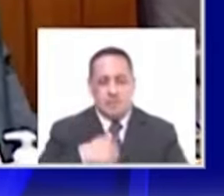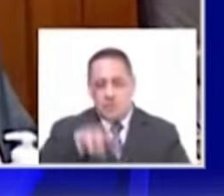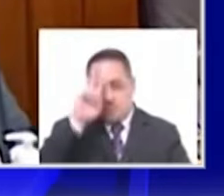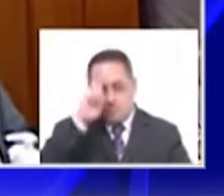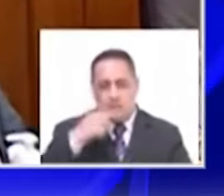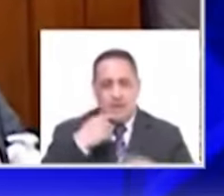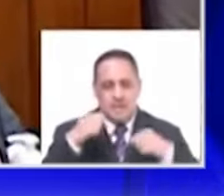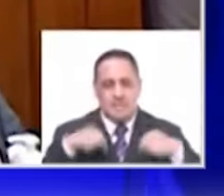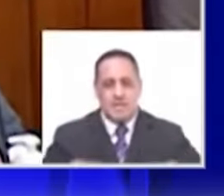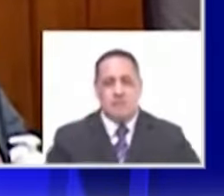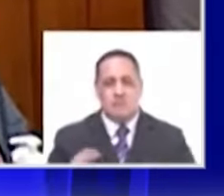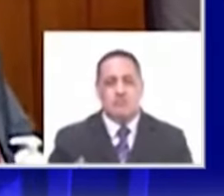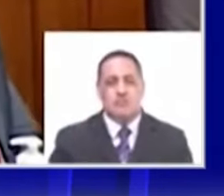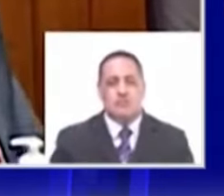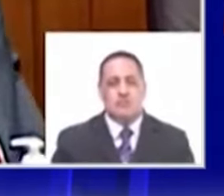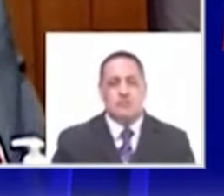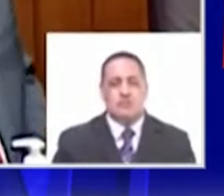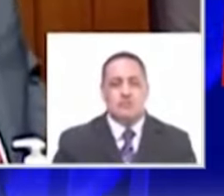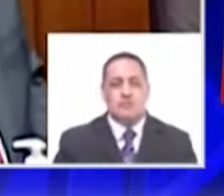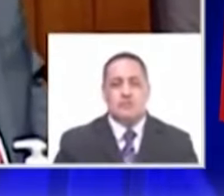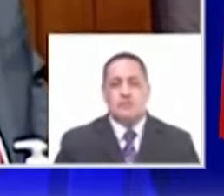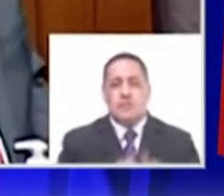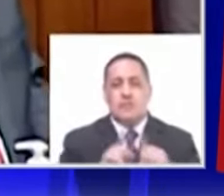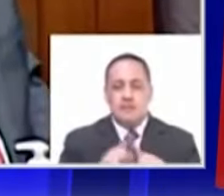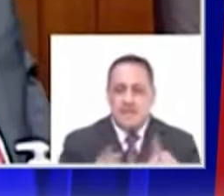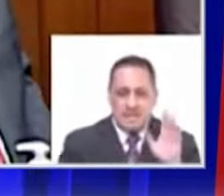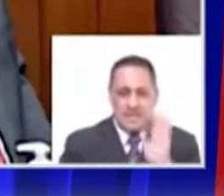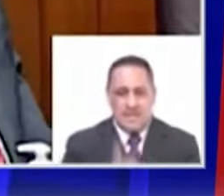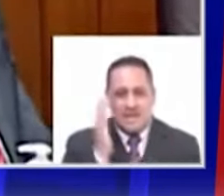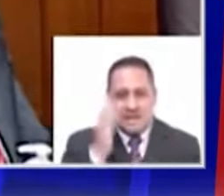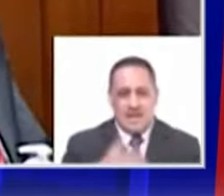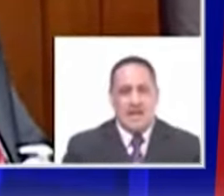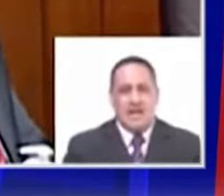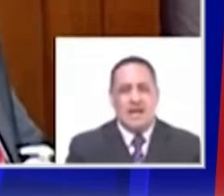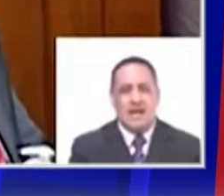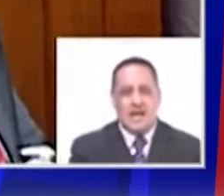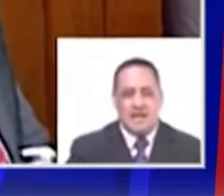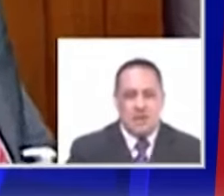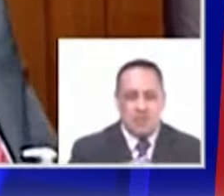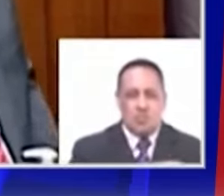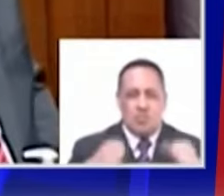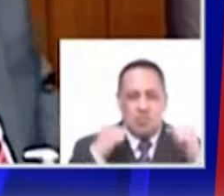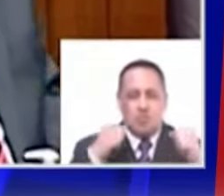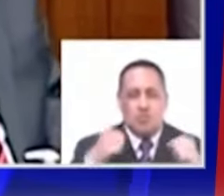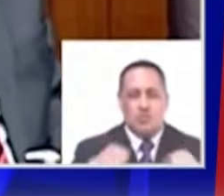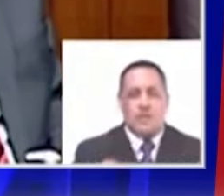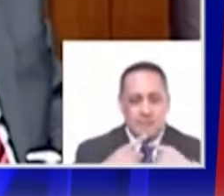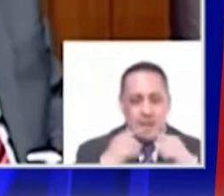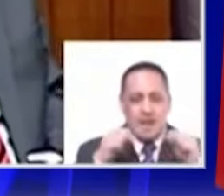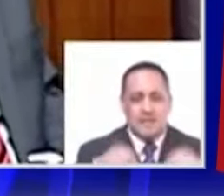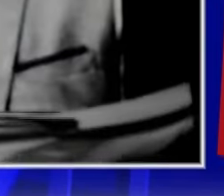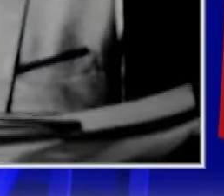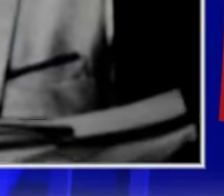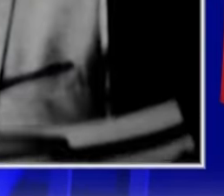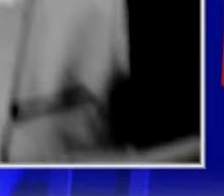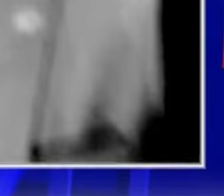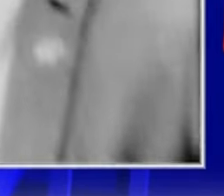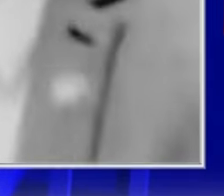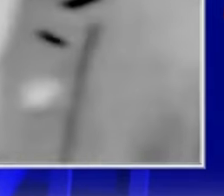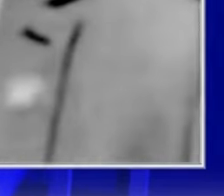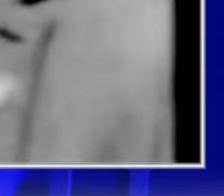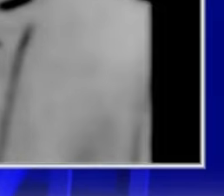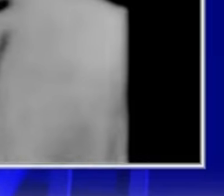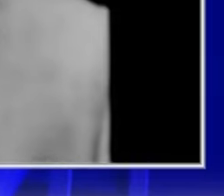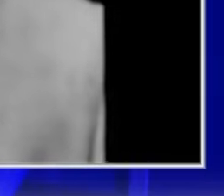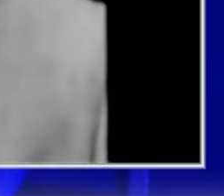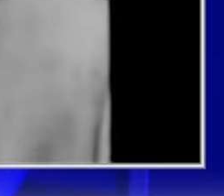pública hecha por una extrabajadora de su despacho se inició un proceso eh en la subcomisión de acusaciones constitucionales que terminó con